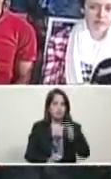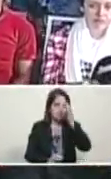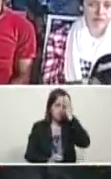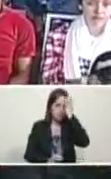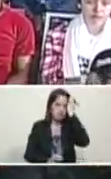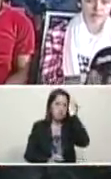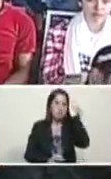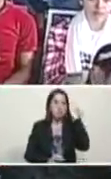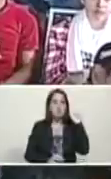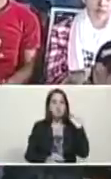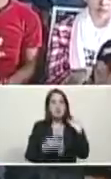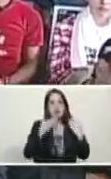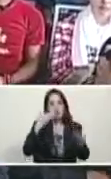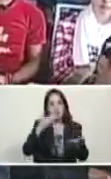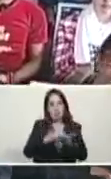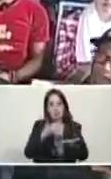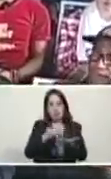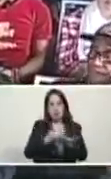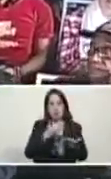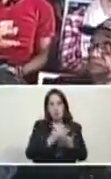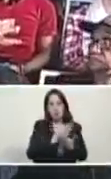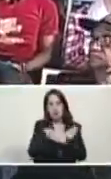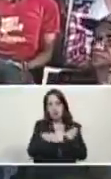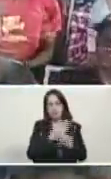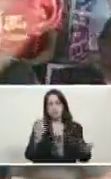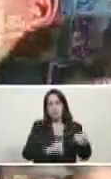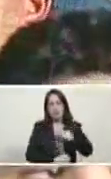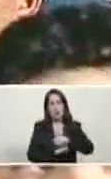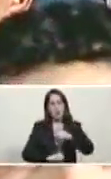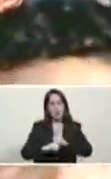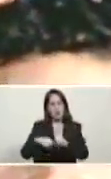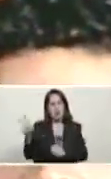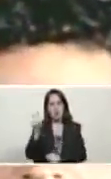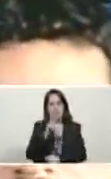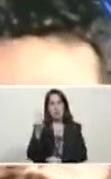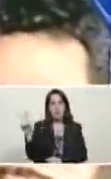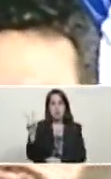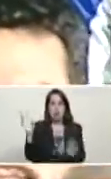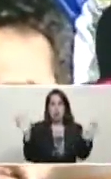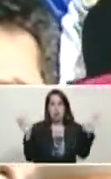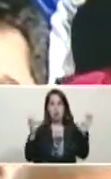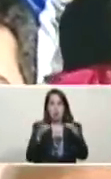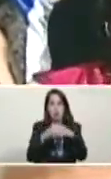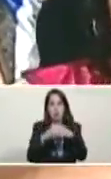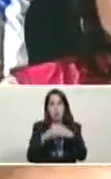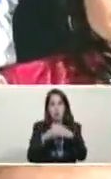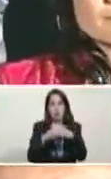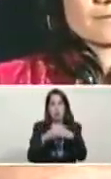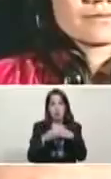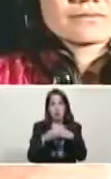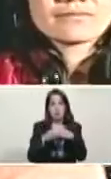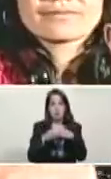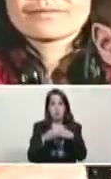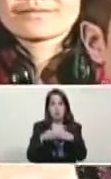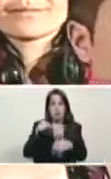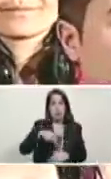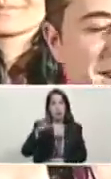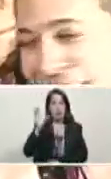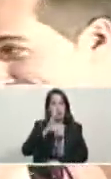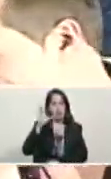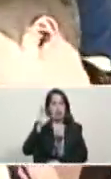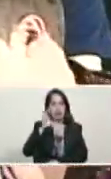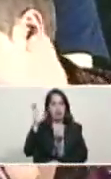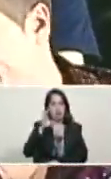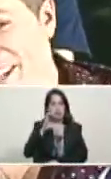manifiesto de solidaridad con venezuela reunidos y reunidas en caracas